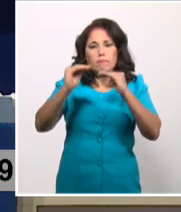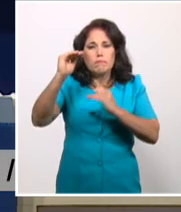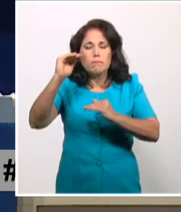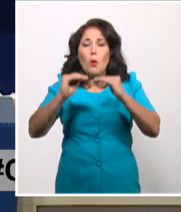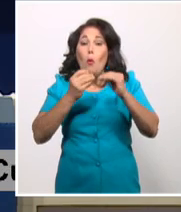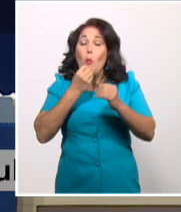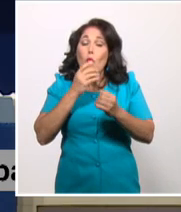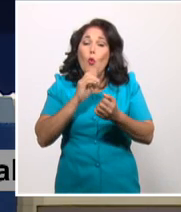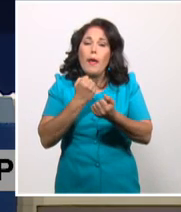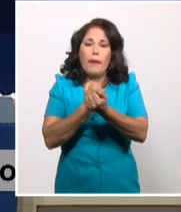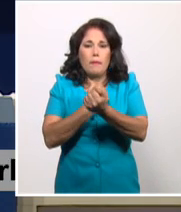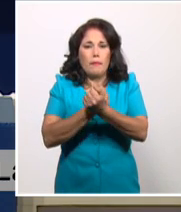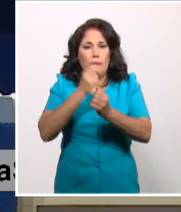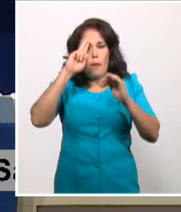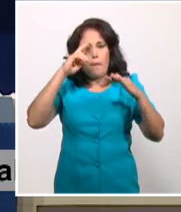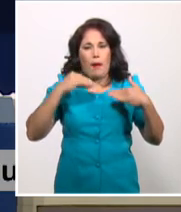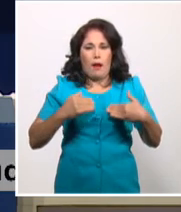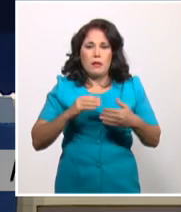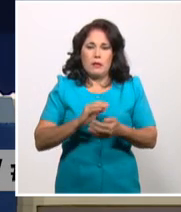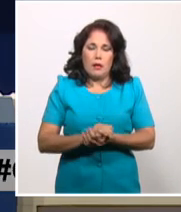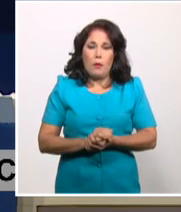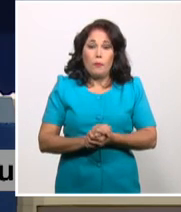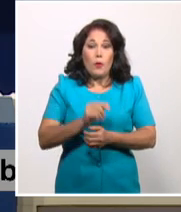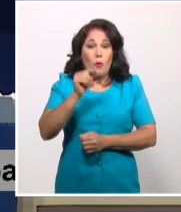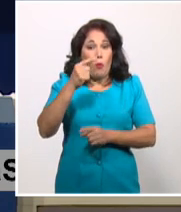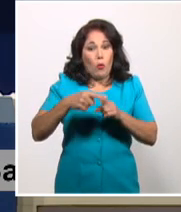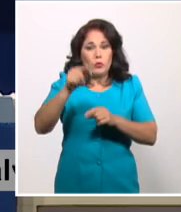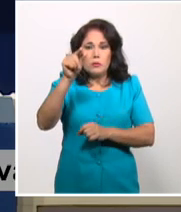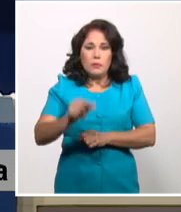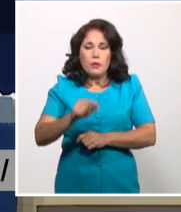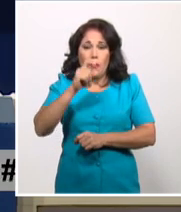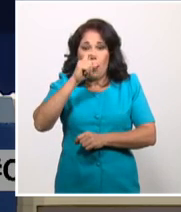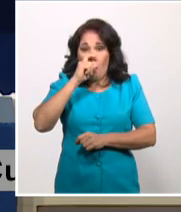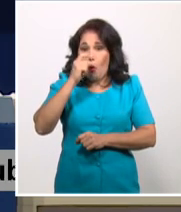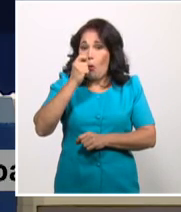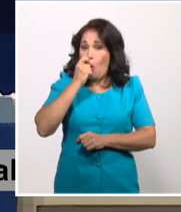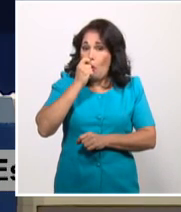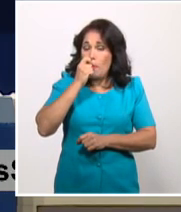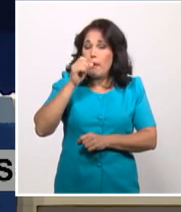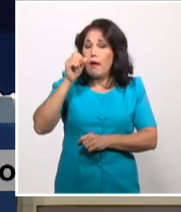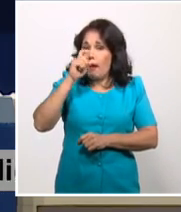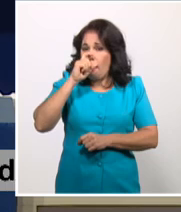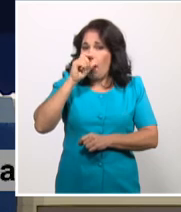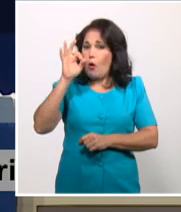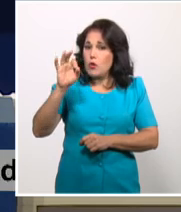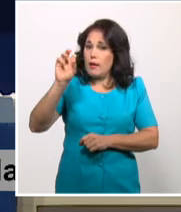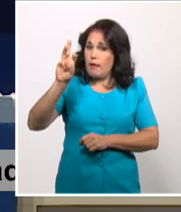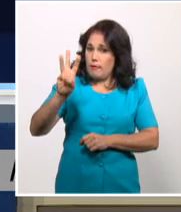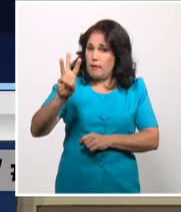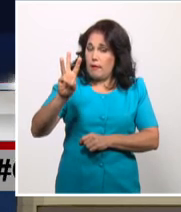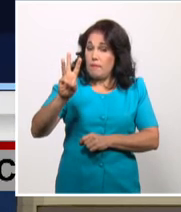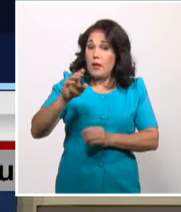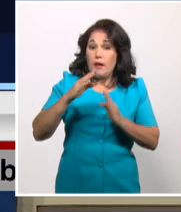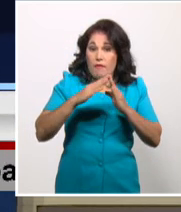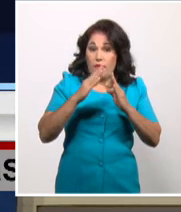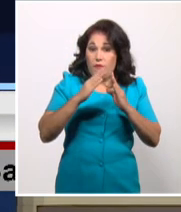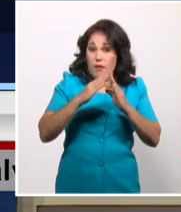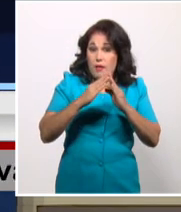para su vida. Un paciente de 83 años, cubano, residente en España, que lleva varios días en el